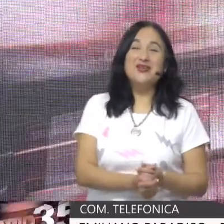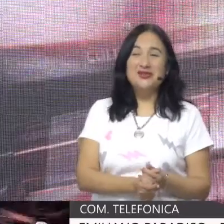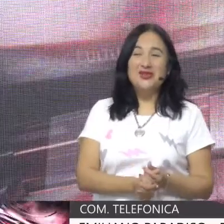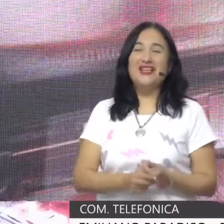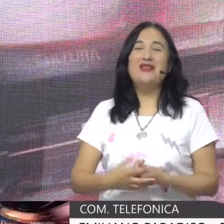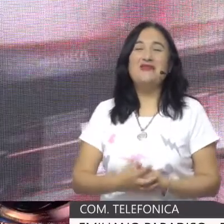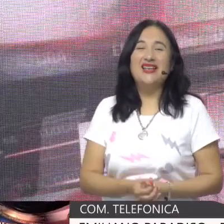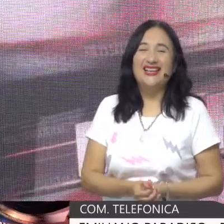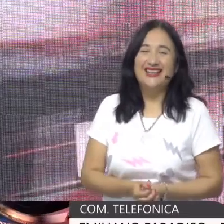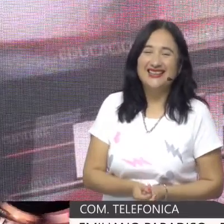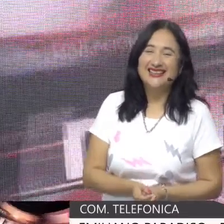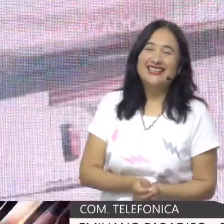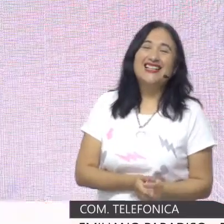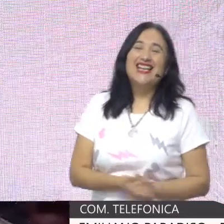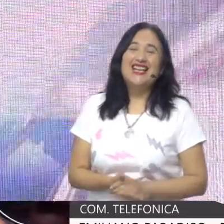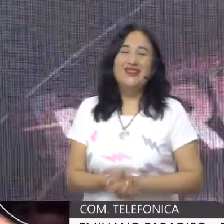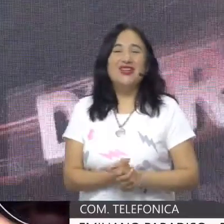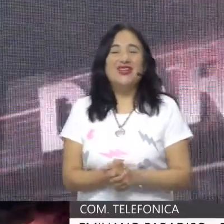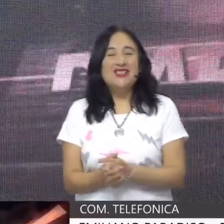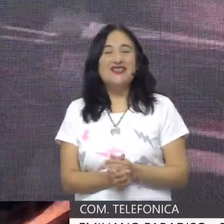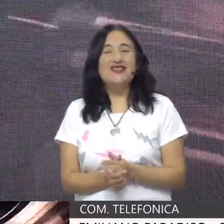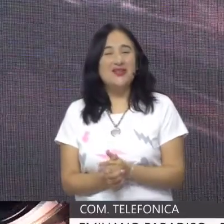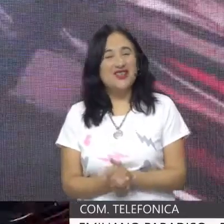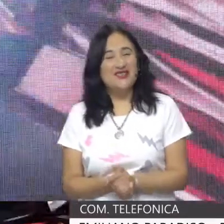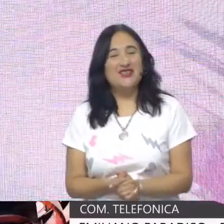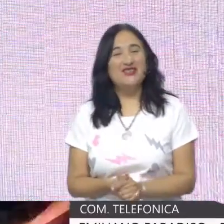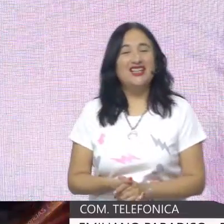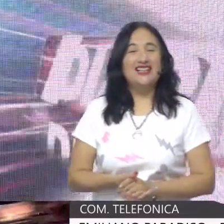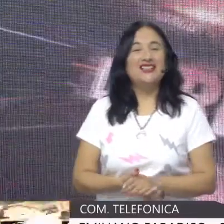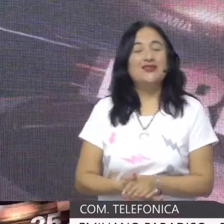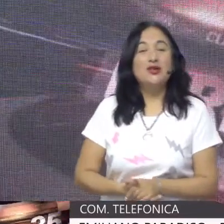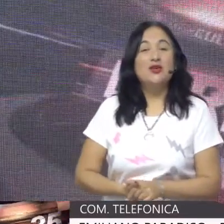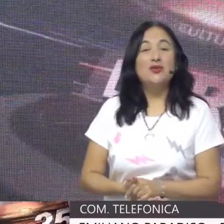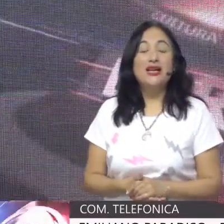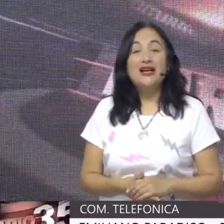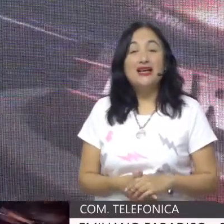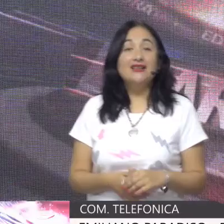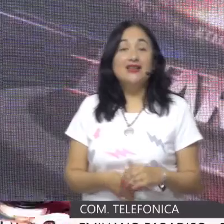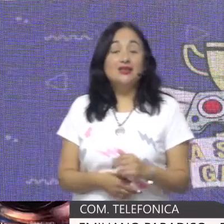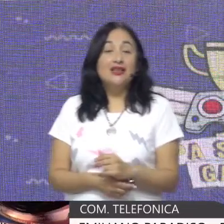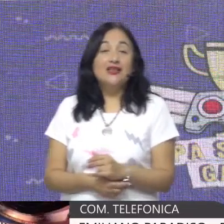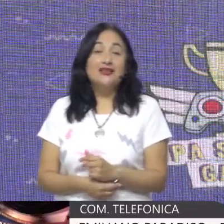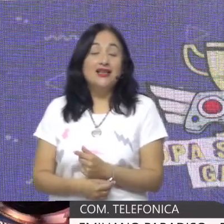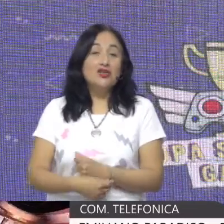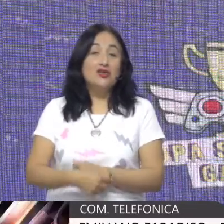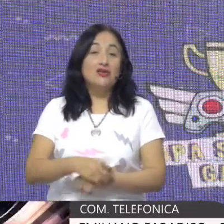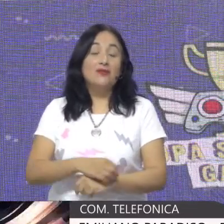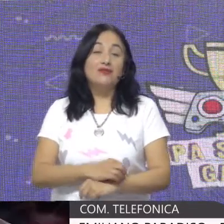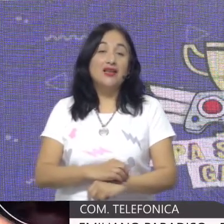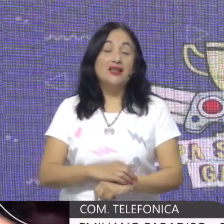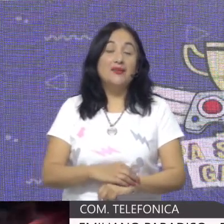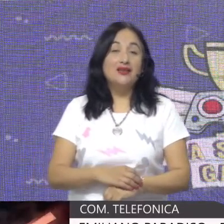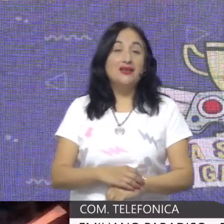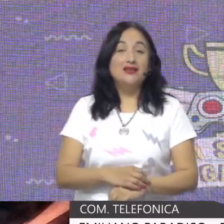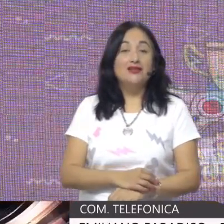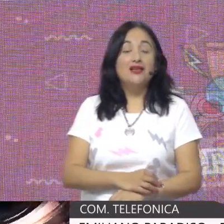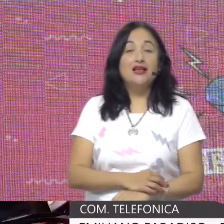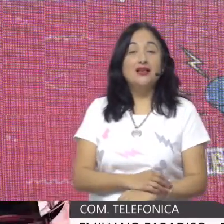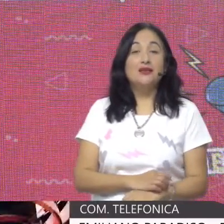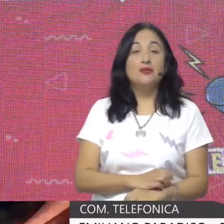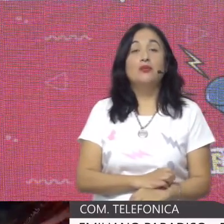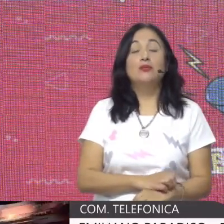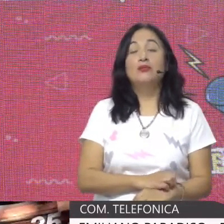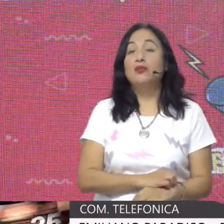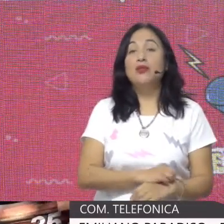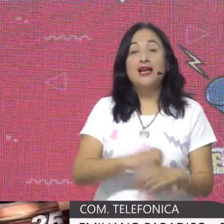diste justo el pie específico para preguntarte, bueno, ¿cómo va la agenda que ustedes han hecho prácticamente de